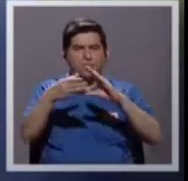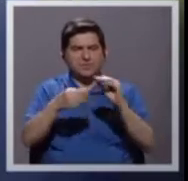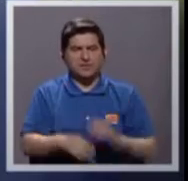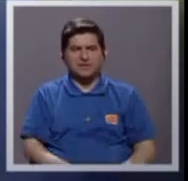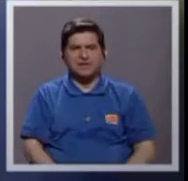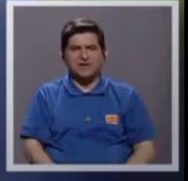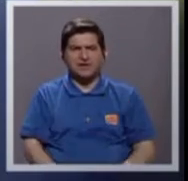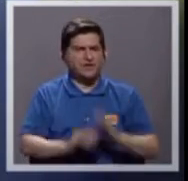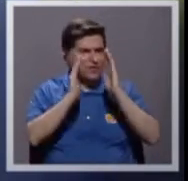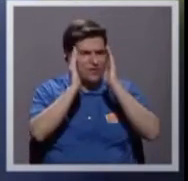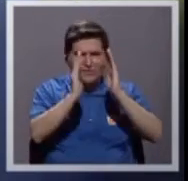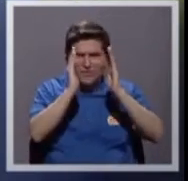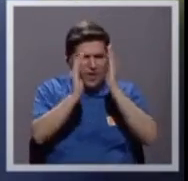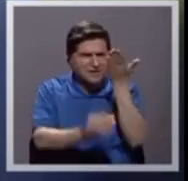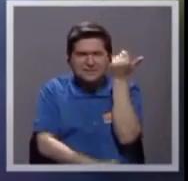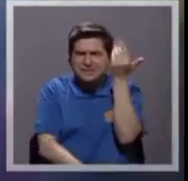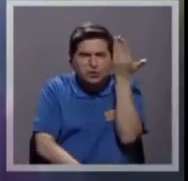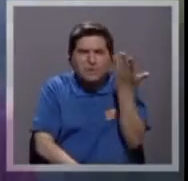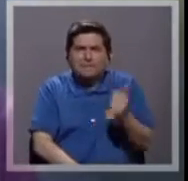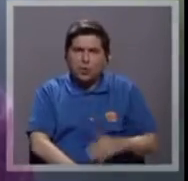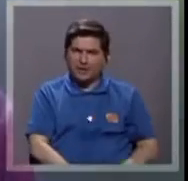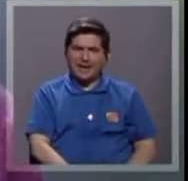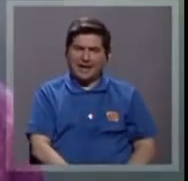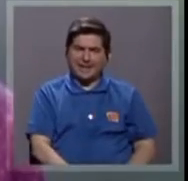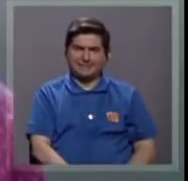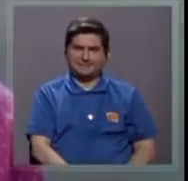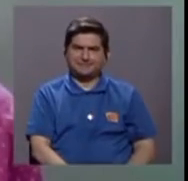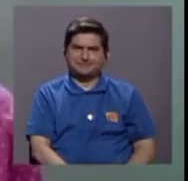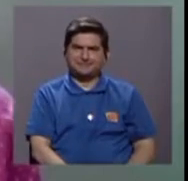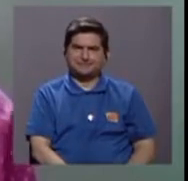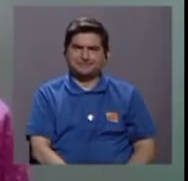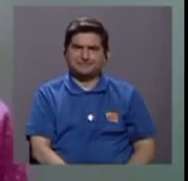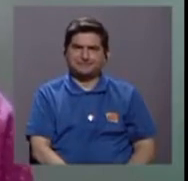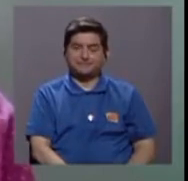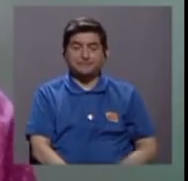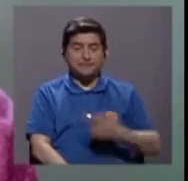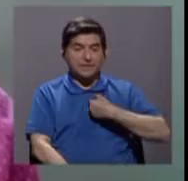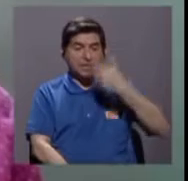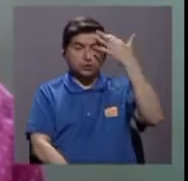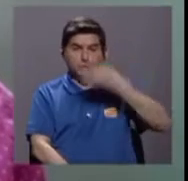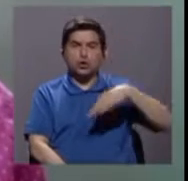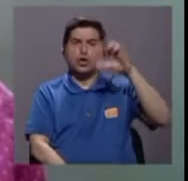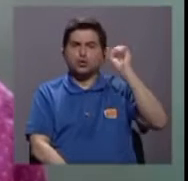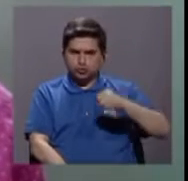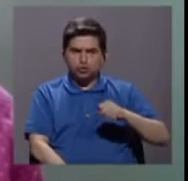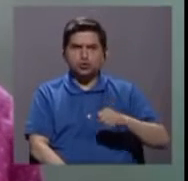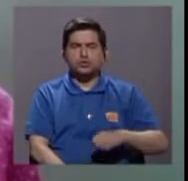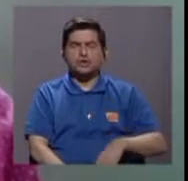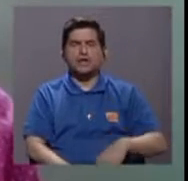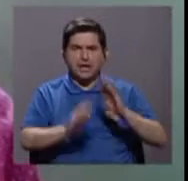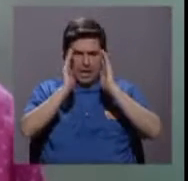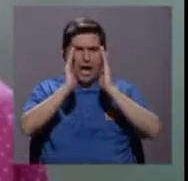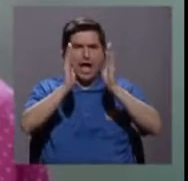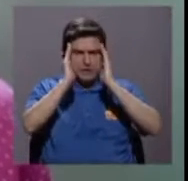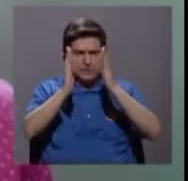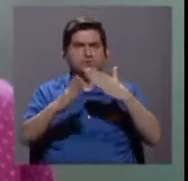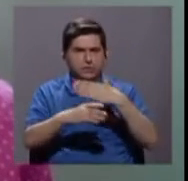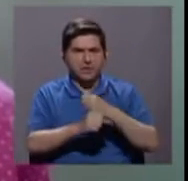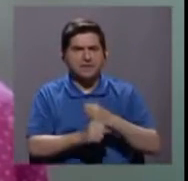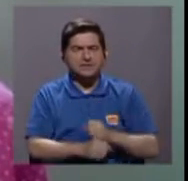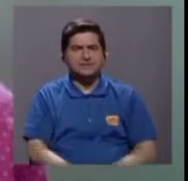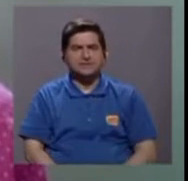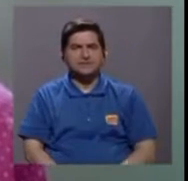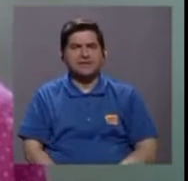qué no nos hacen caso, don Juan Rafael, porque en realidad yo creo que sí nos hacen caso. O sea, el tema de